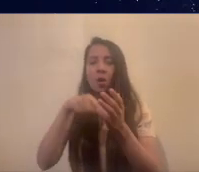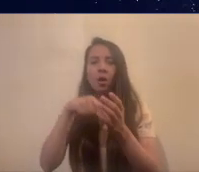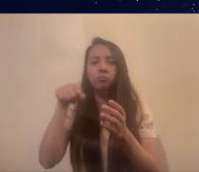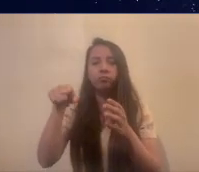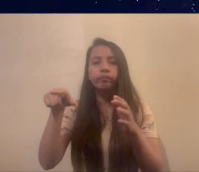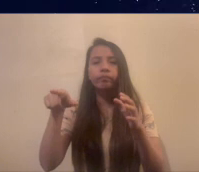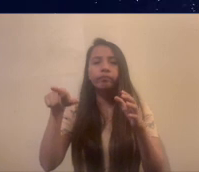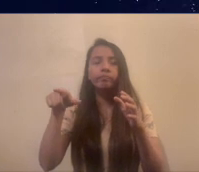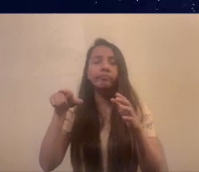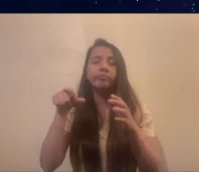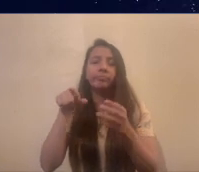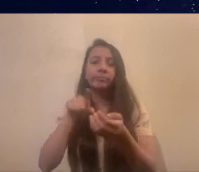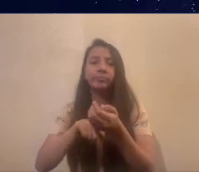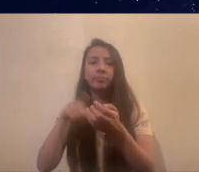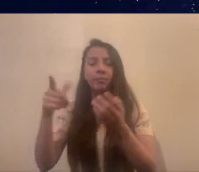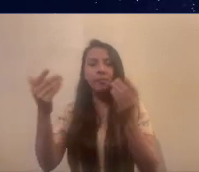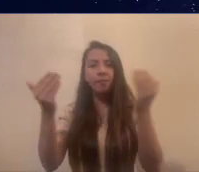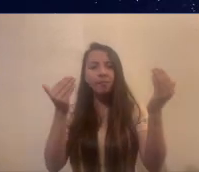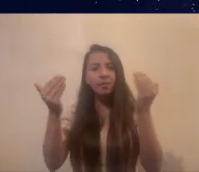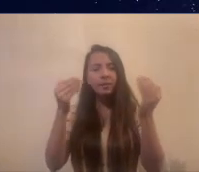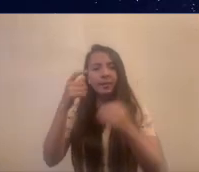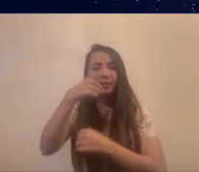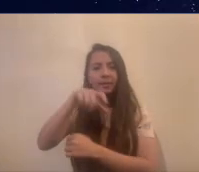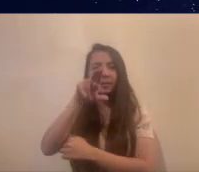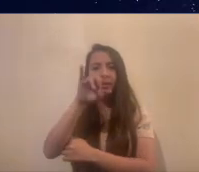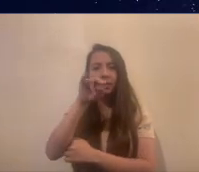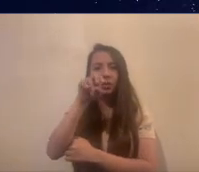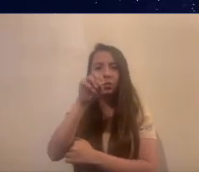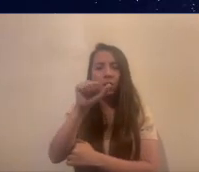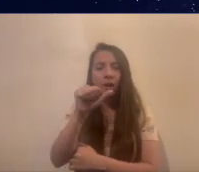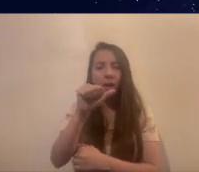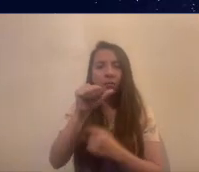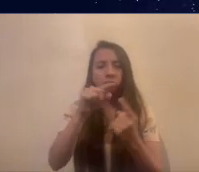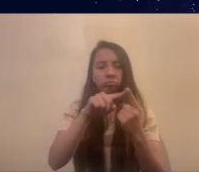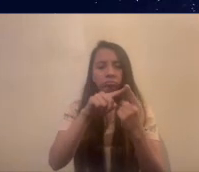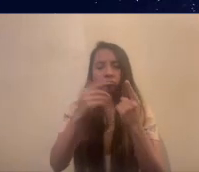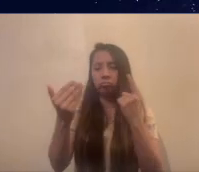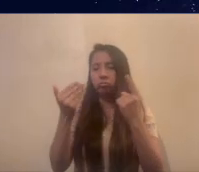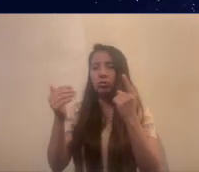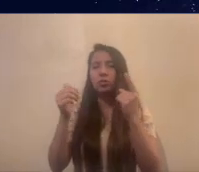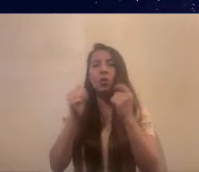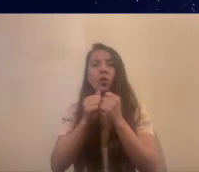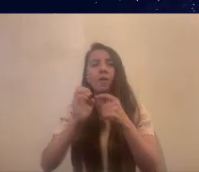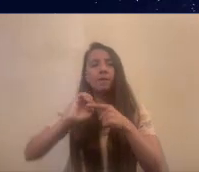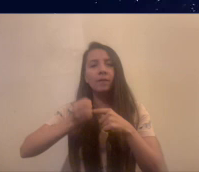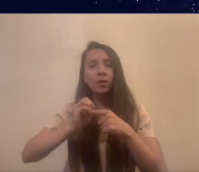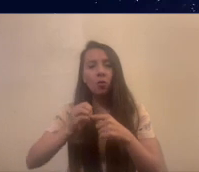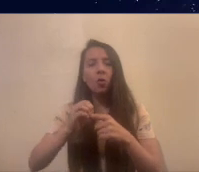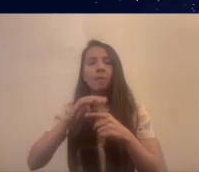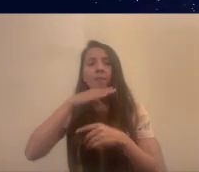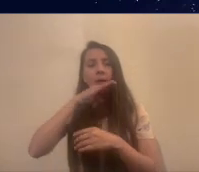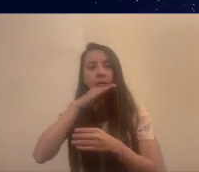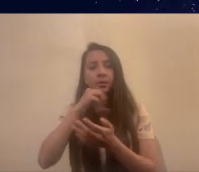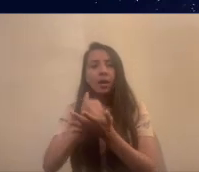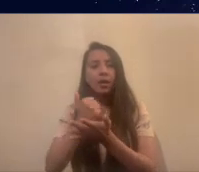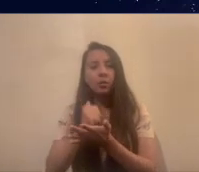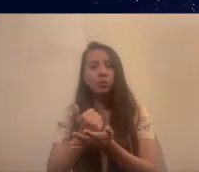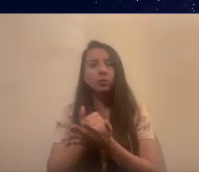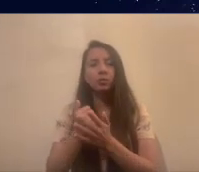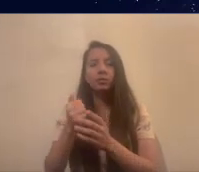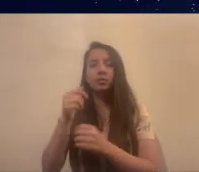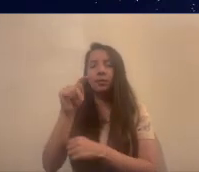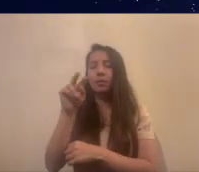donde muestra y compara, por ejemplo, quinoa con respecto al frijol, maíz, arroz y trigo, para que ustedes